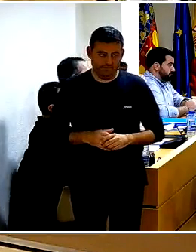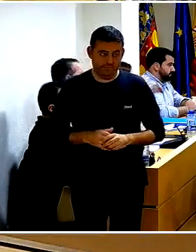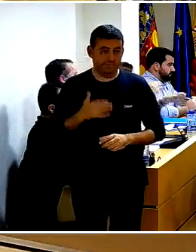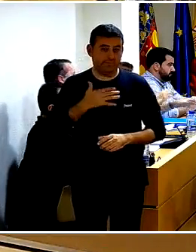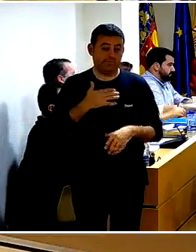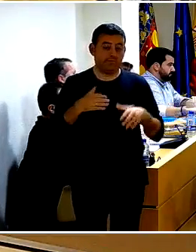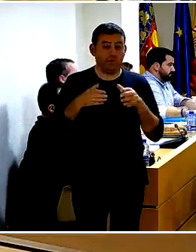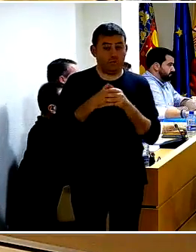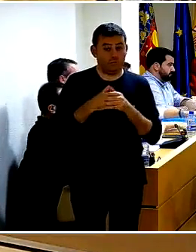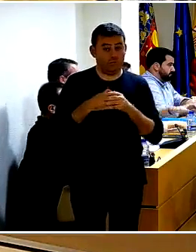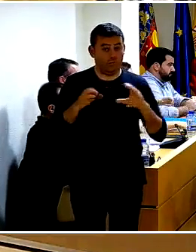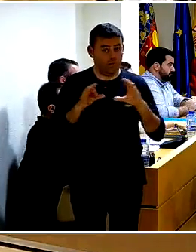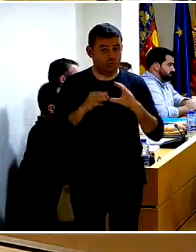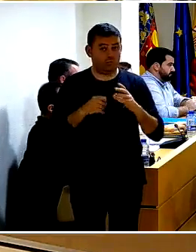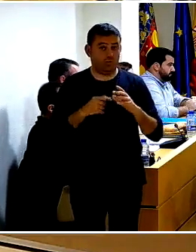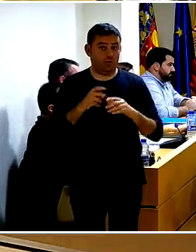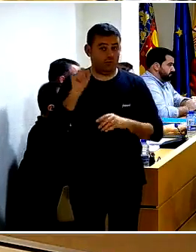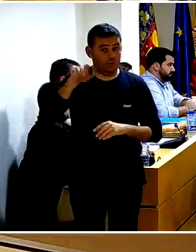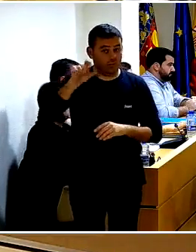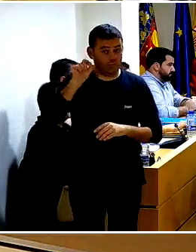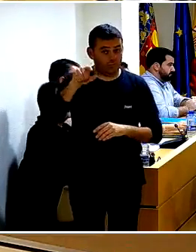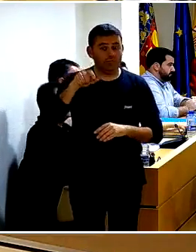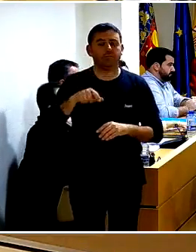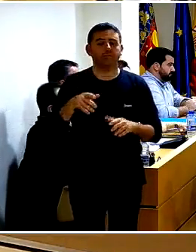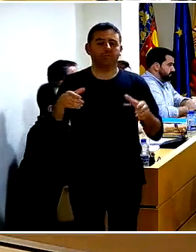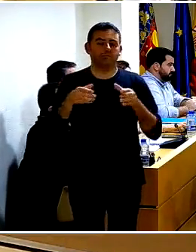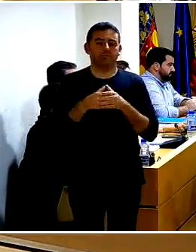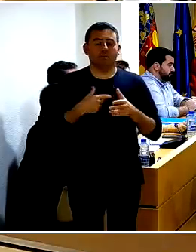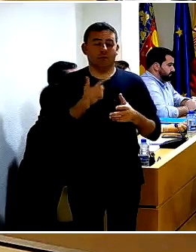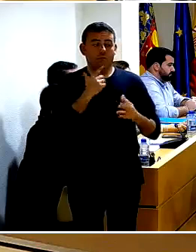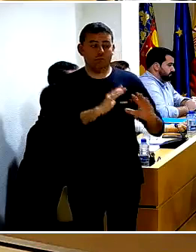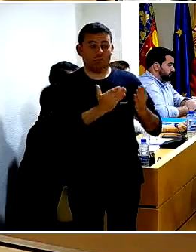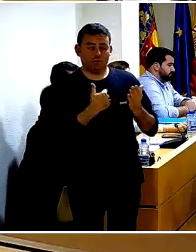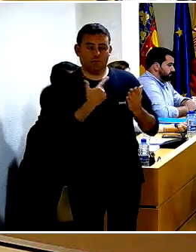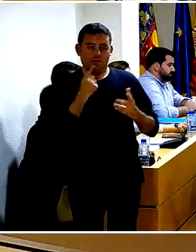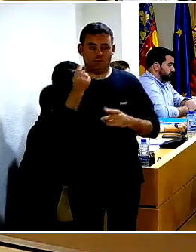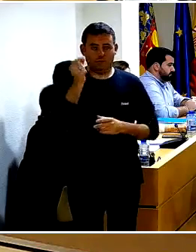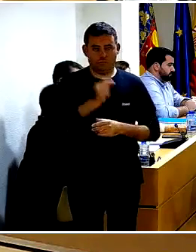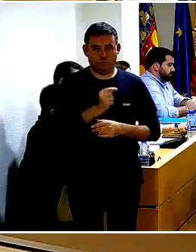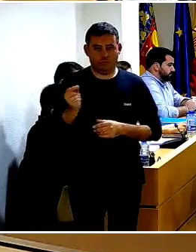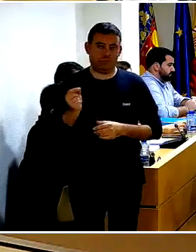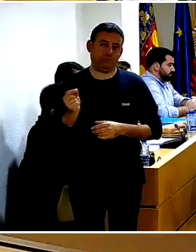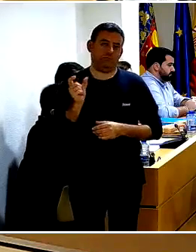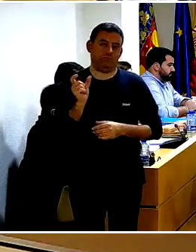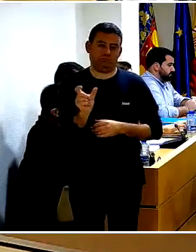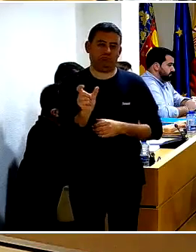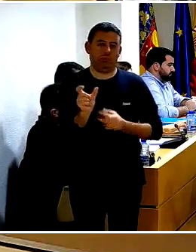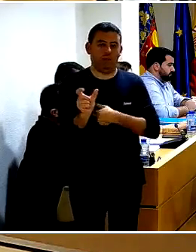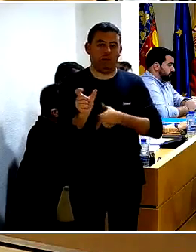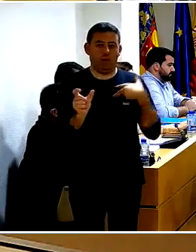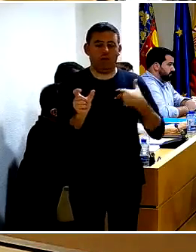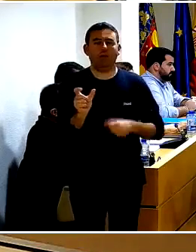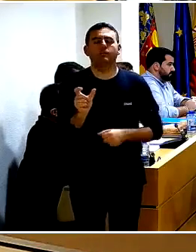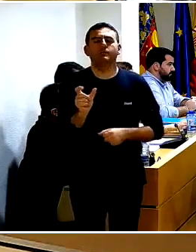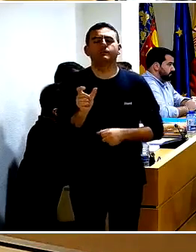de Paiporta y en base a la propuesta del Gobierno Municipal para la aprobación del presupuesto general para este ejercicio 2020,